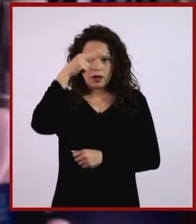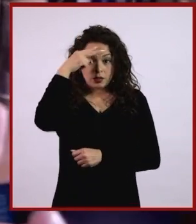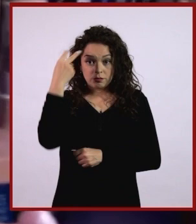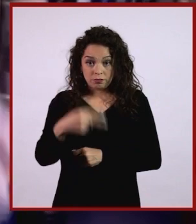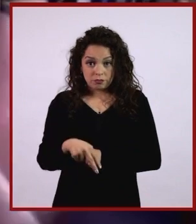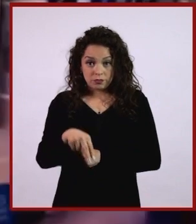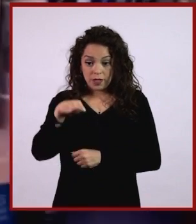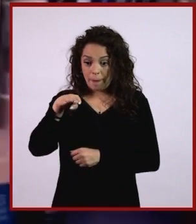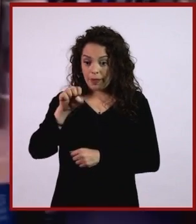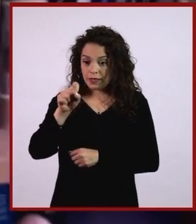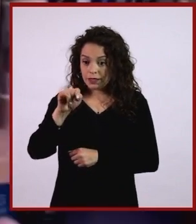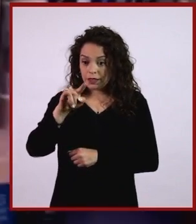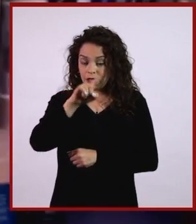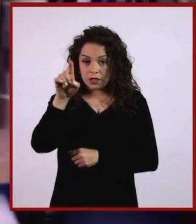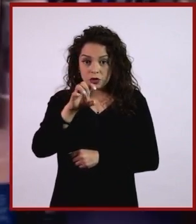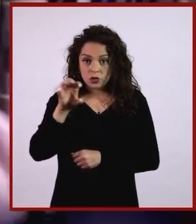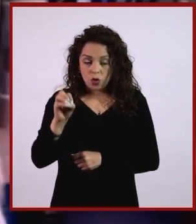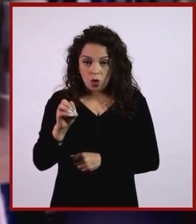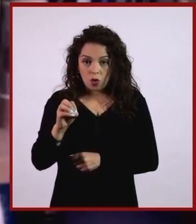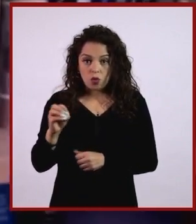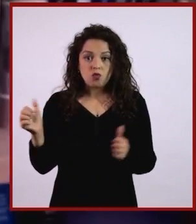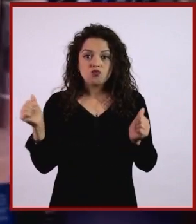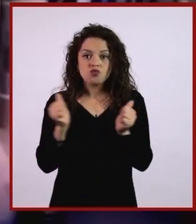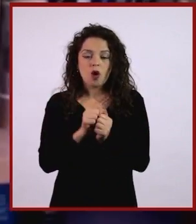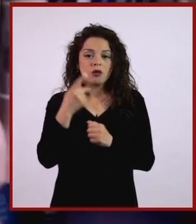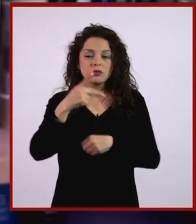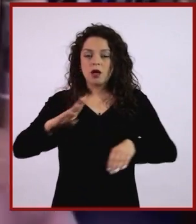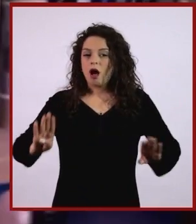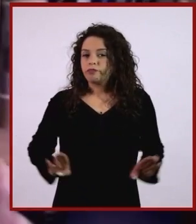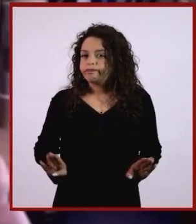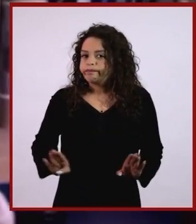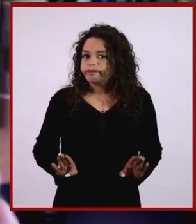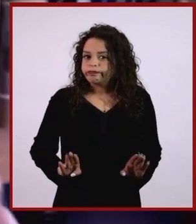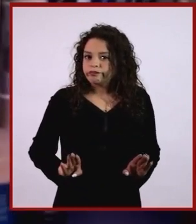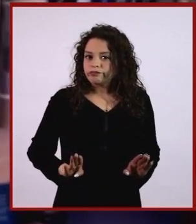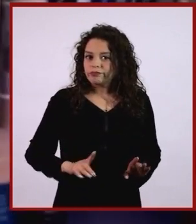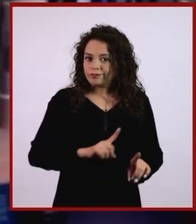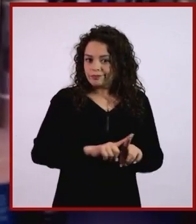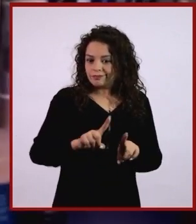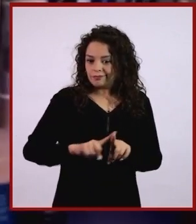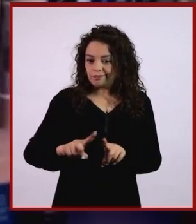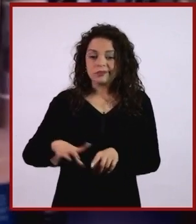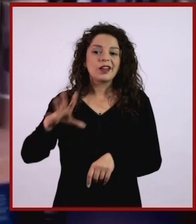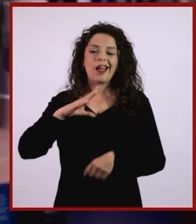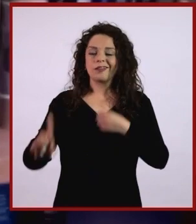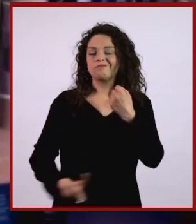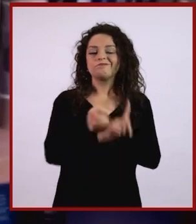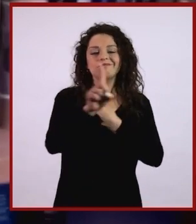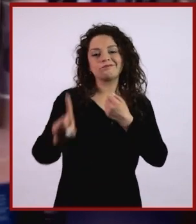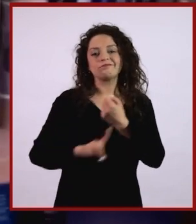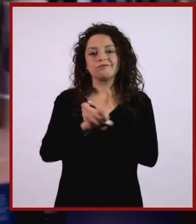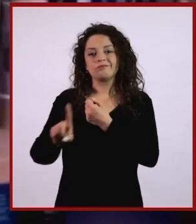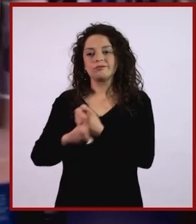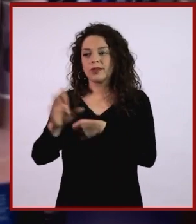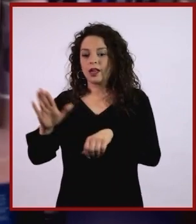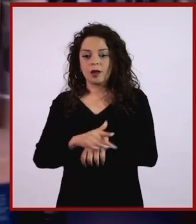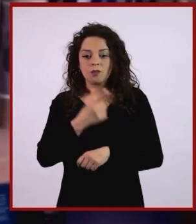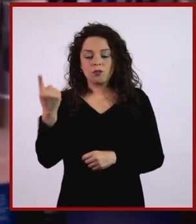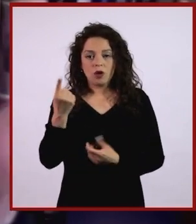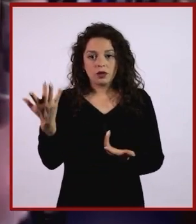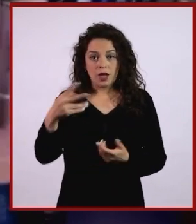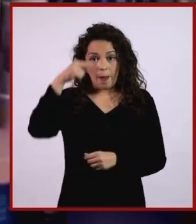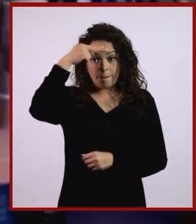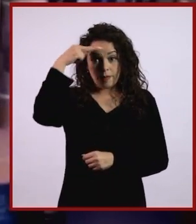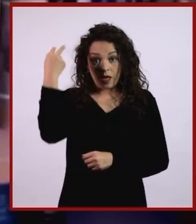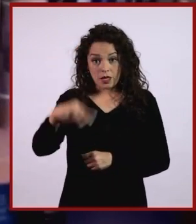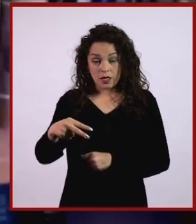deben ser los mexicanos, mestizos, con ciertas características, esto genera muchos conflictos porque, por un lado, se excluye,